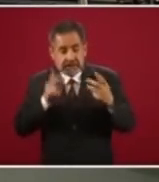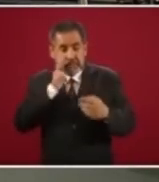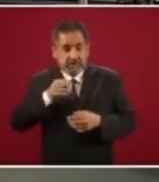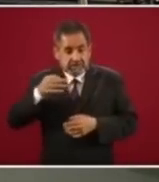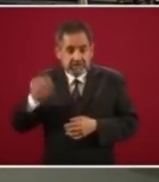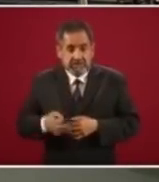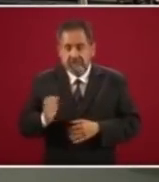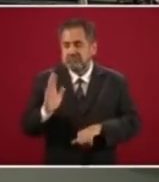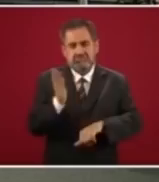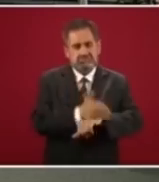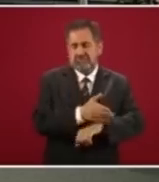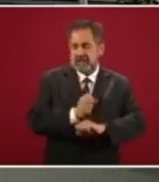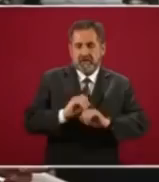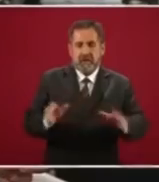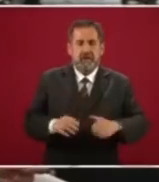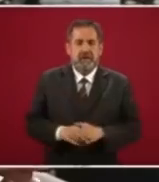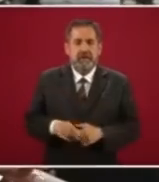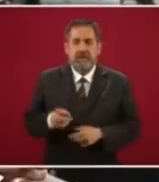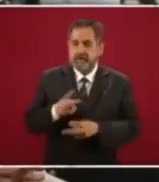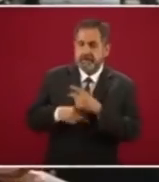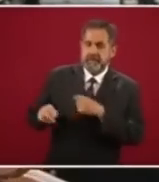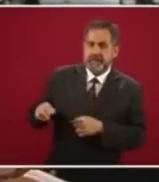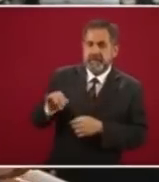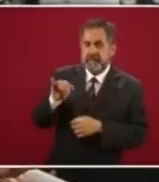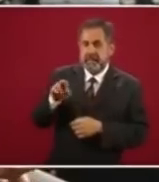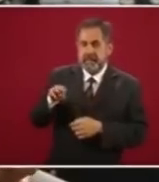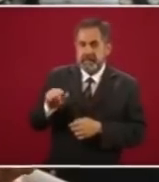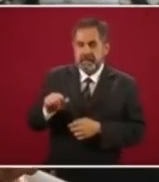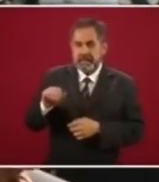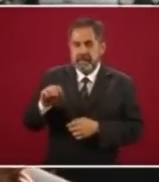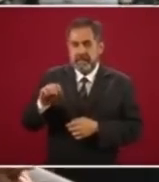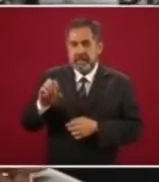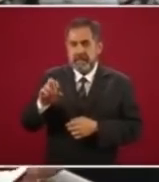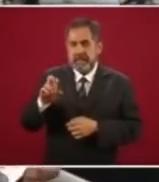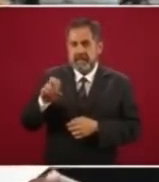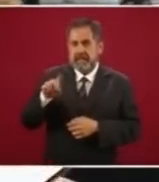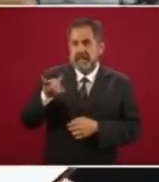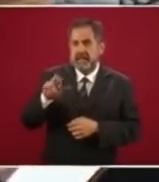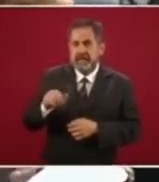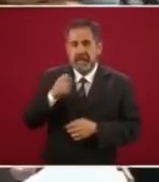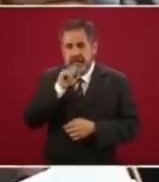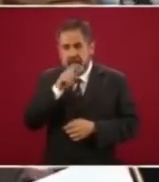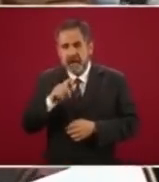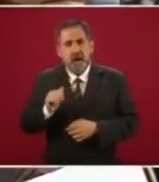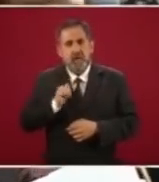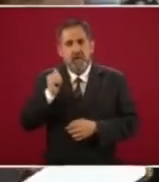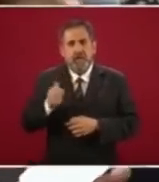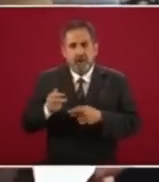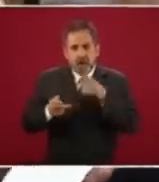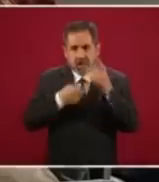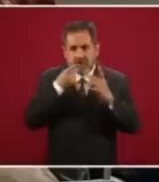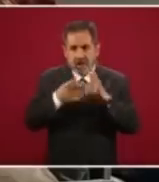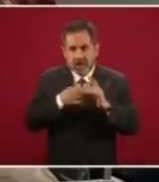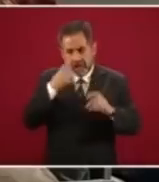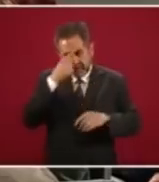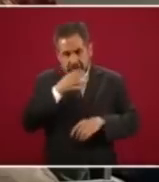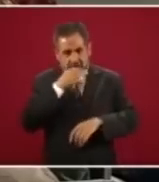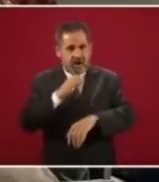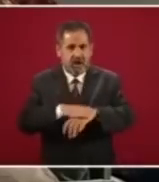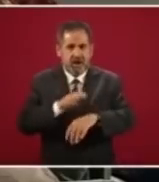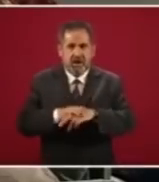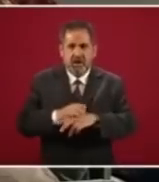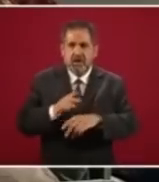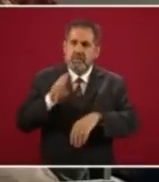Entonces, Irmeréndira Sandoval les va a informar y se aprovecha, se puede aprovechar para que